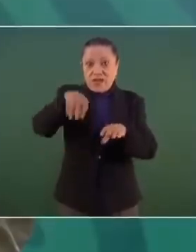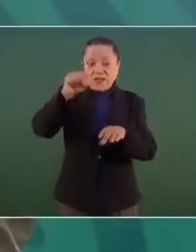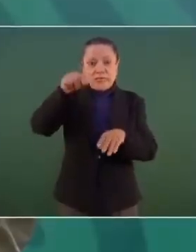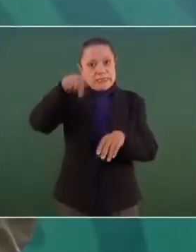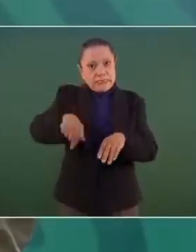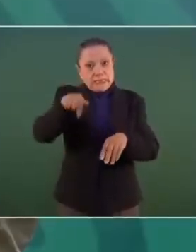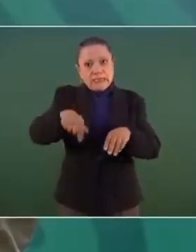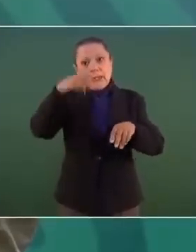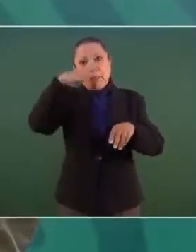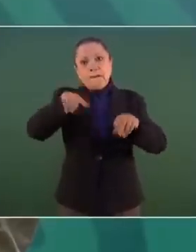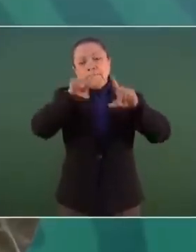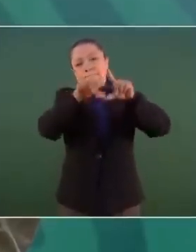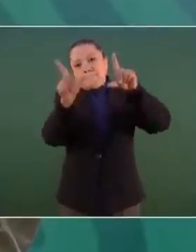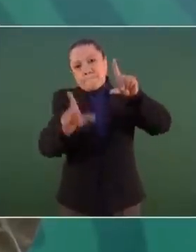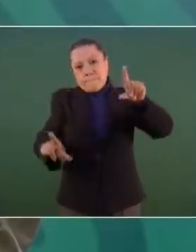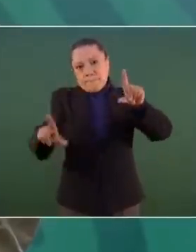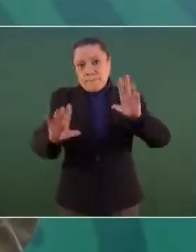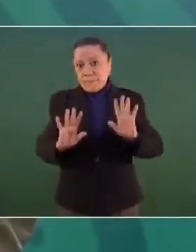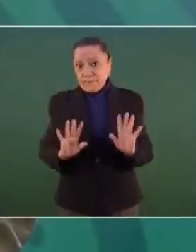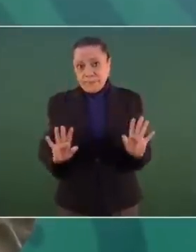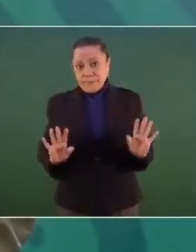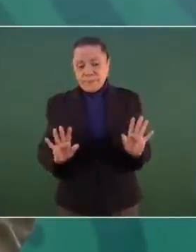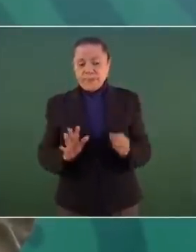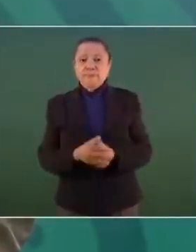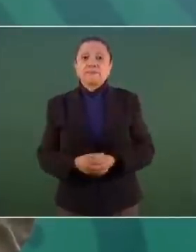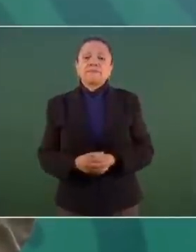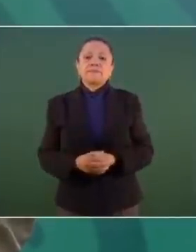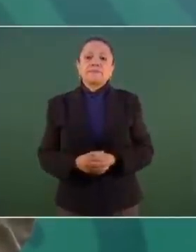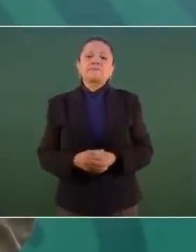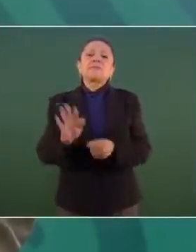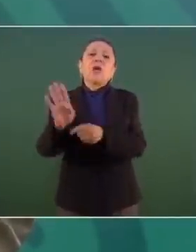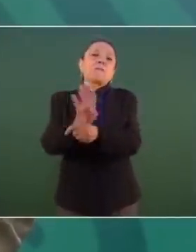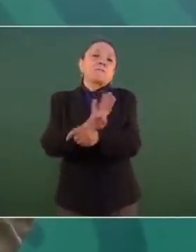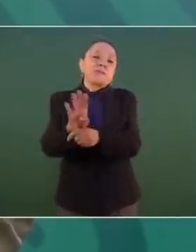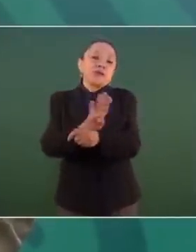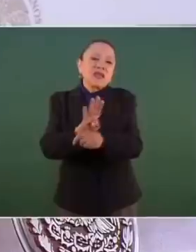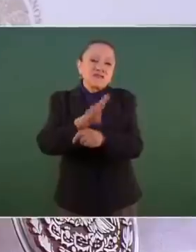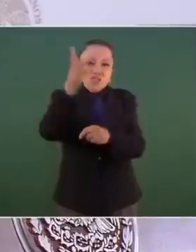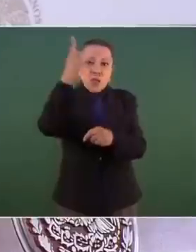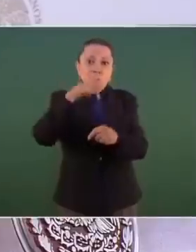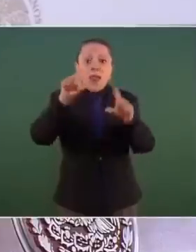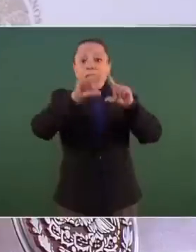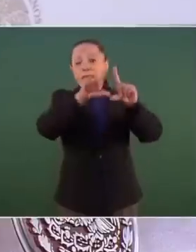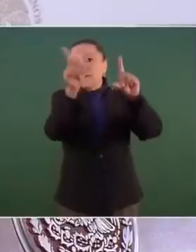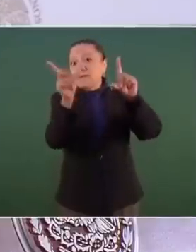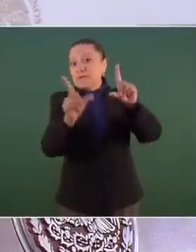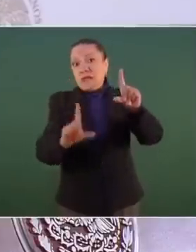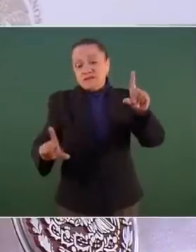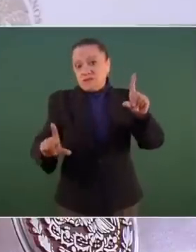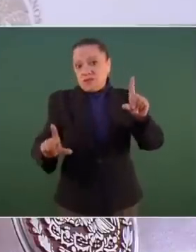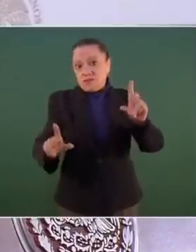explotar el Estado mexicano en beneficio de la nación.